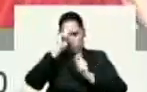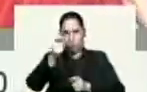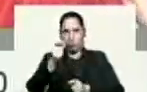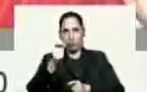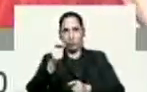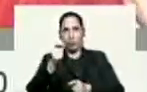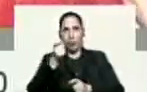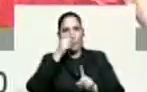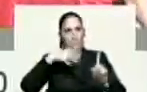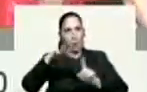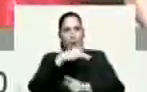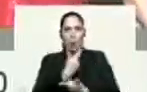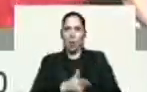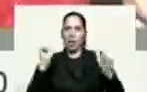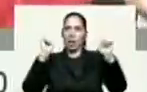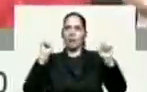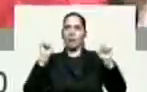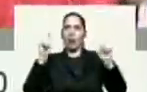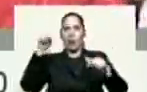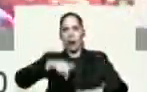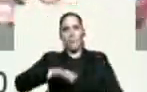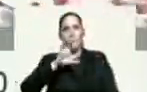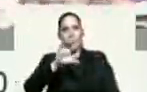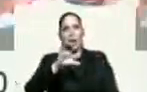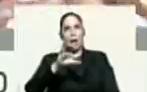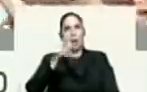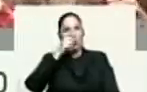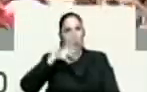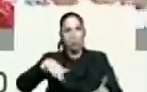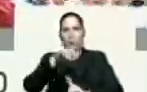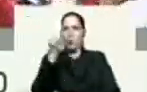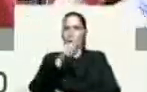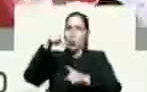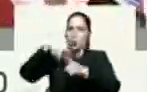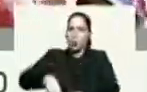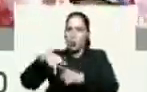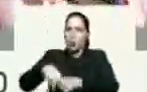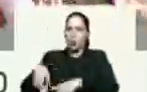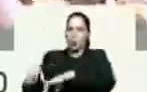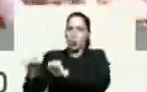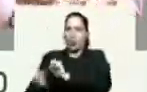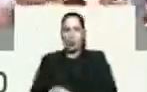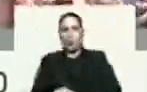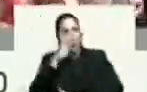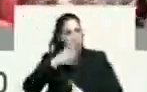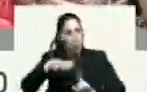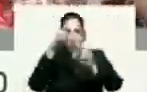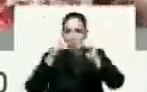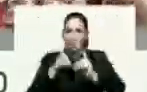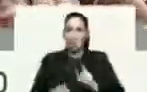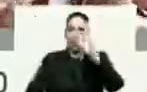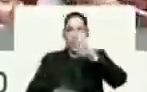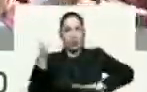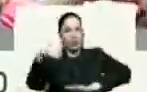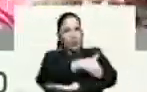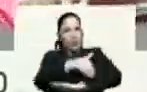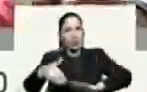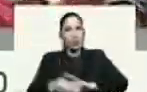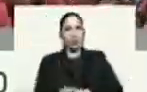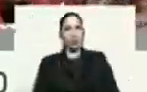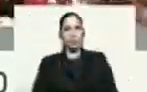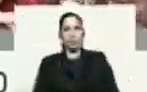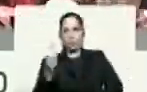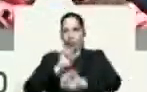como pueblo libre de esta patria, como pueblo que no se somete al imperialismo, como pueblo que decidió irse a la calle